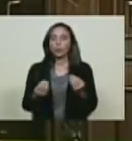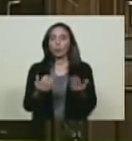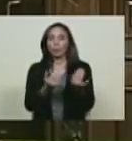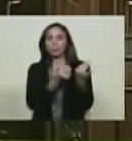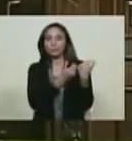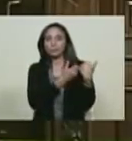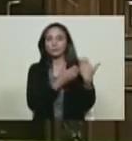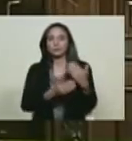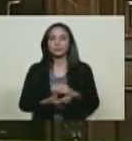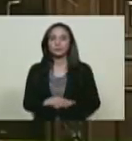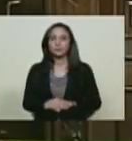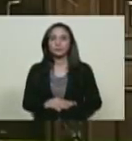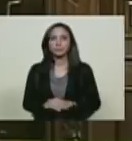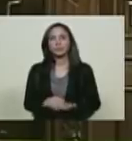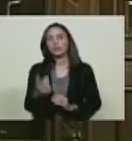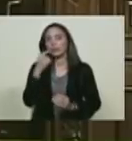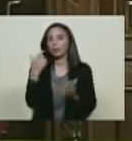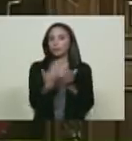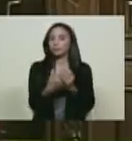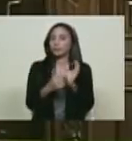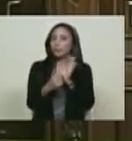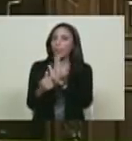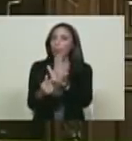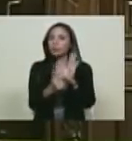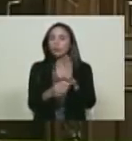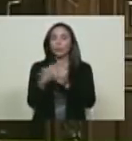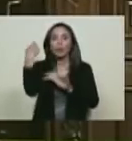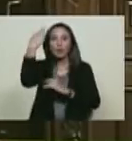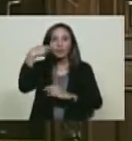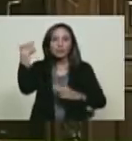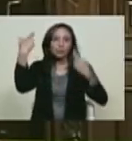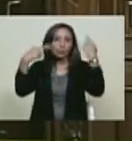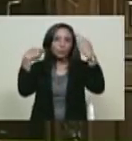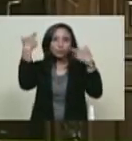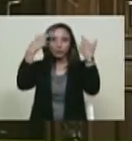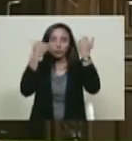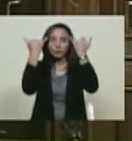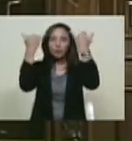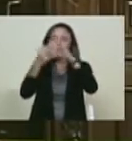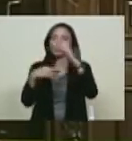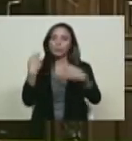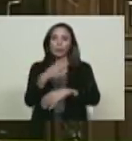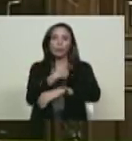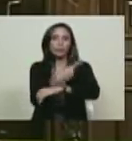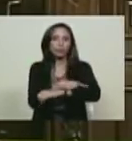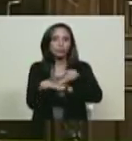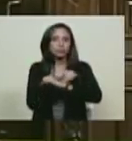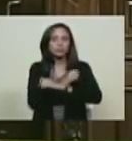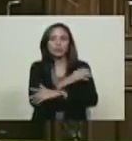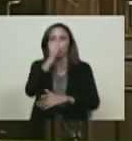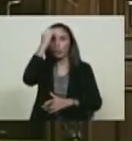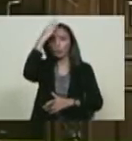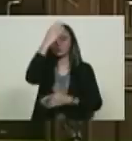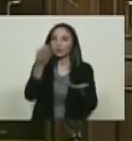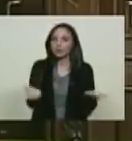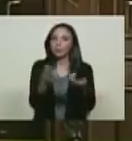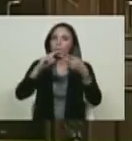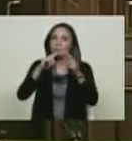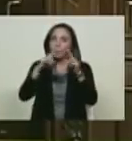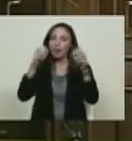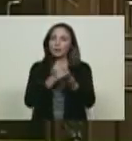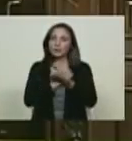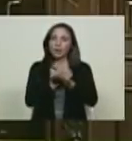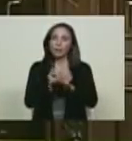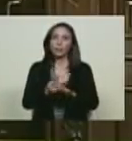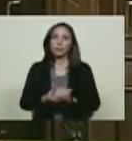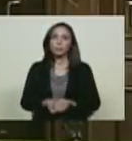responsabilidad dar a conocer todo este material, hacer estas reflexiones para fortalecer la conciencia de paz, la